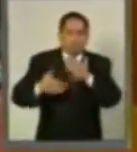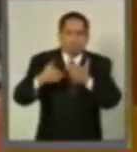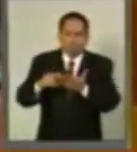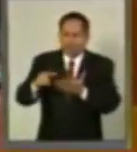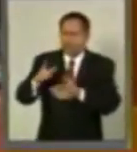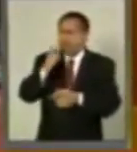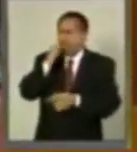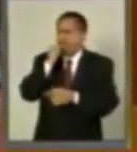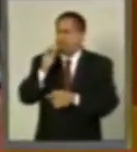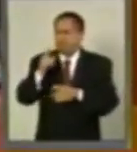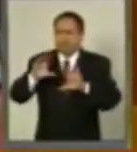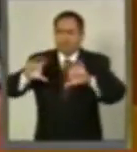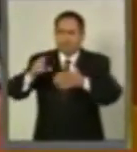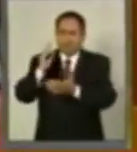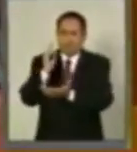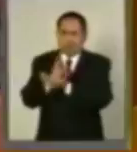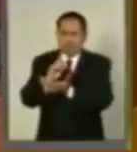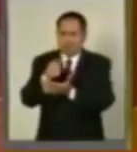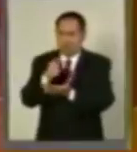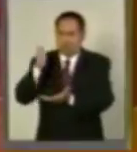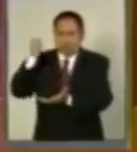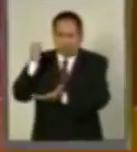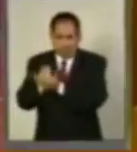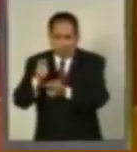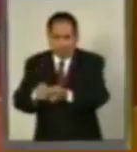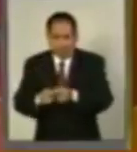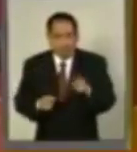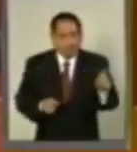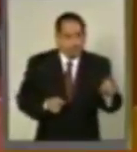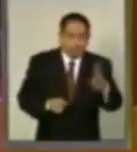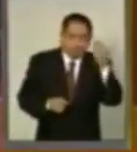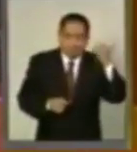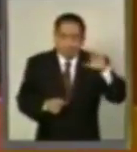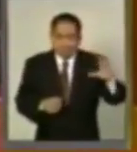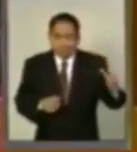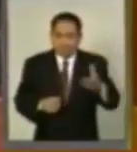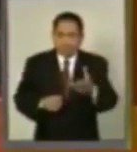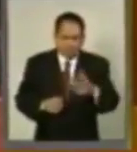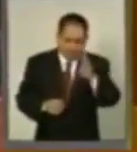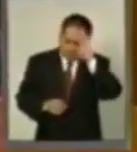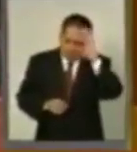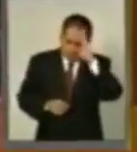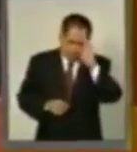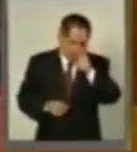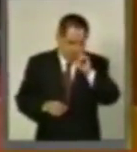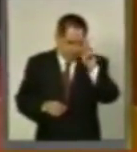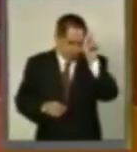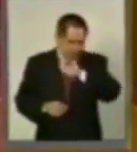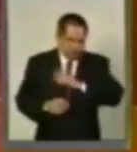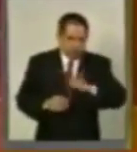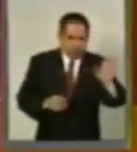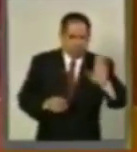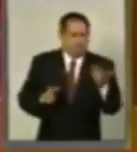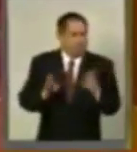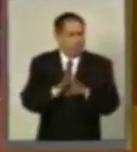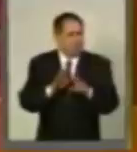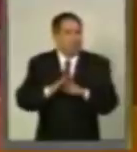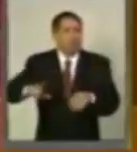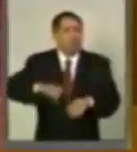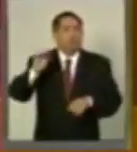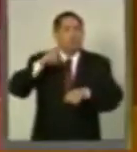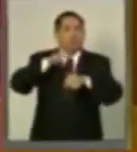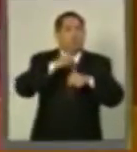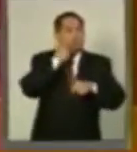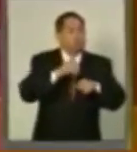mando mixto, que fue una alternativa al mando único, que esa sí era una barbaridad, donde el gobierno federal